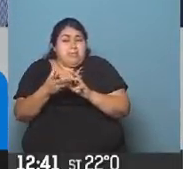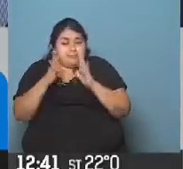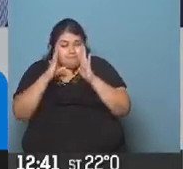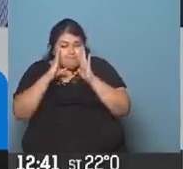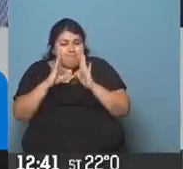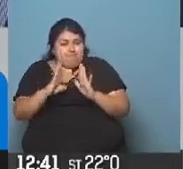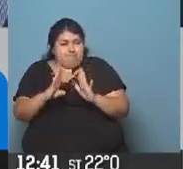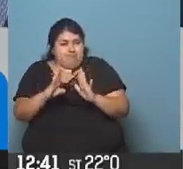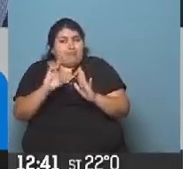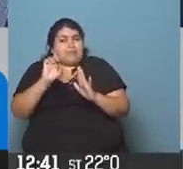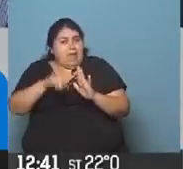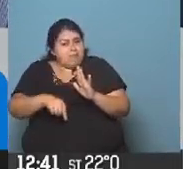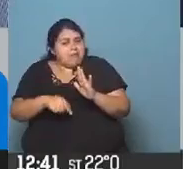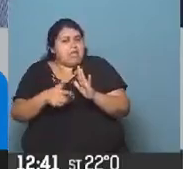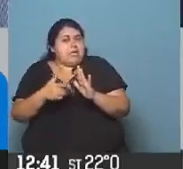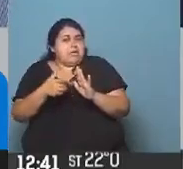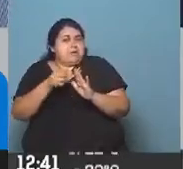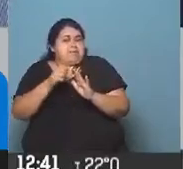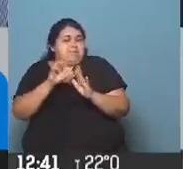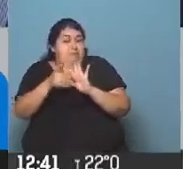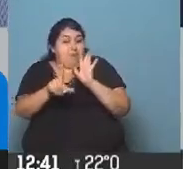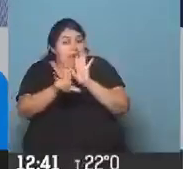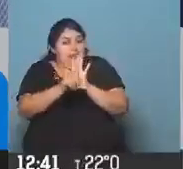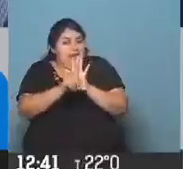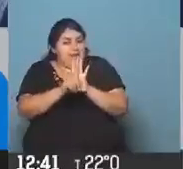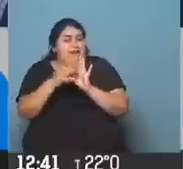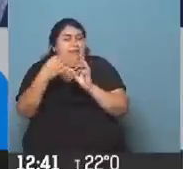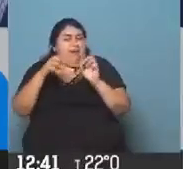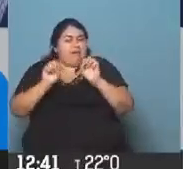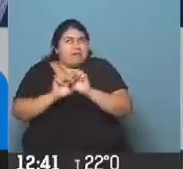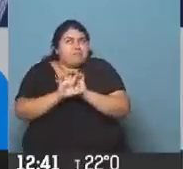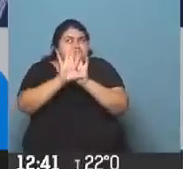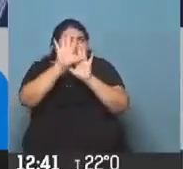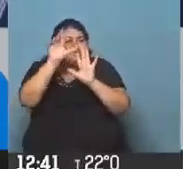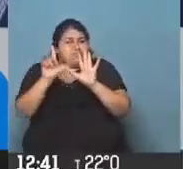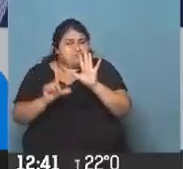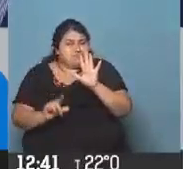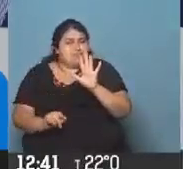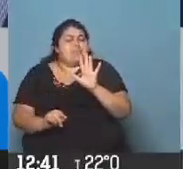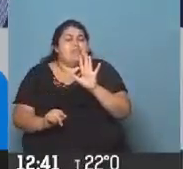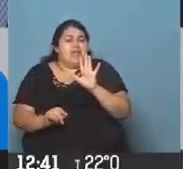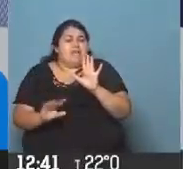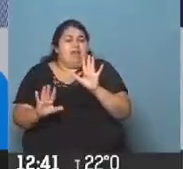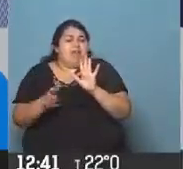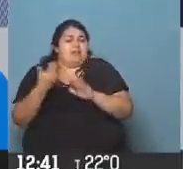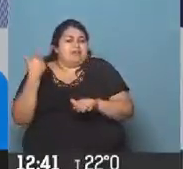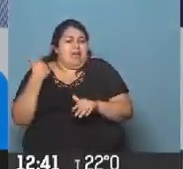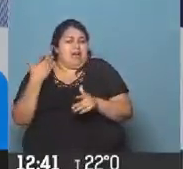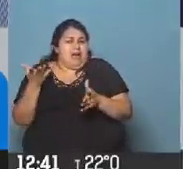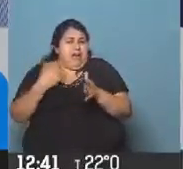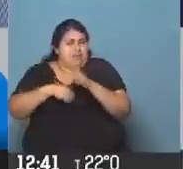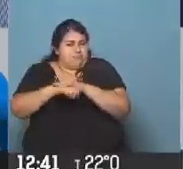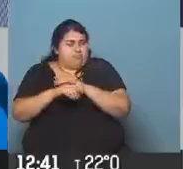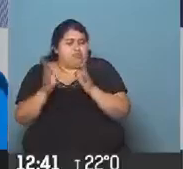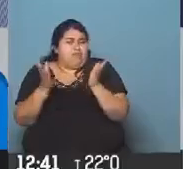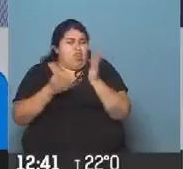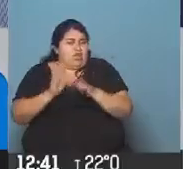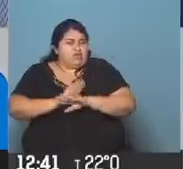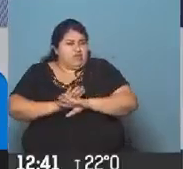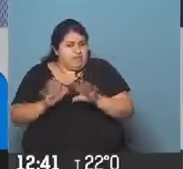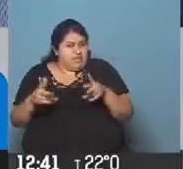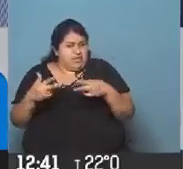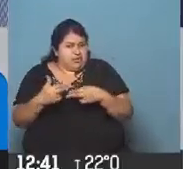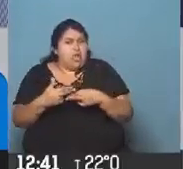poder ampliar la en todo el territorio nacional para poder erradicar verdaderamente la violencia en el fútbol y que sea un espectáculo que otra vez